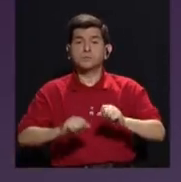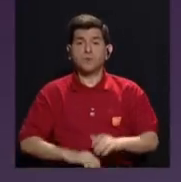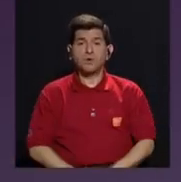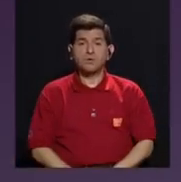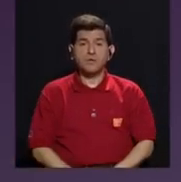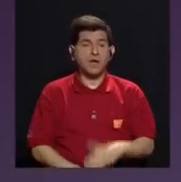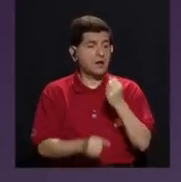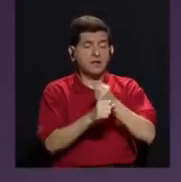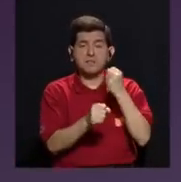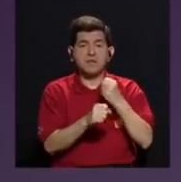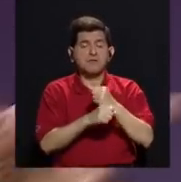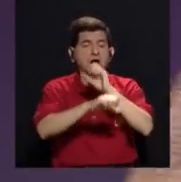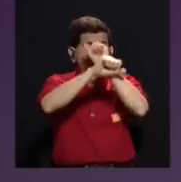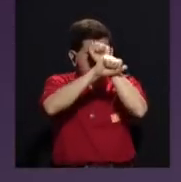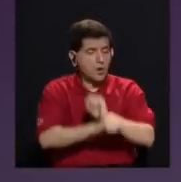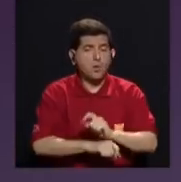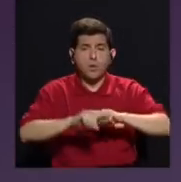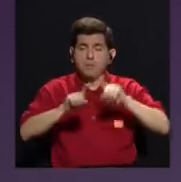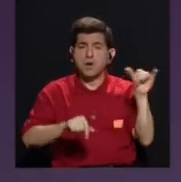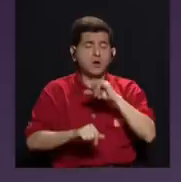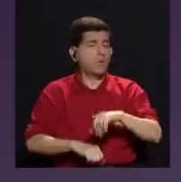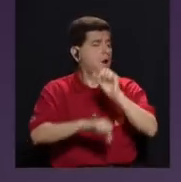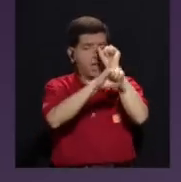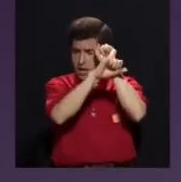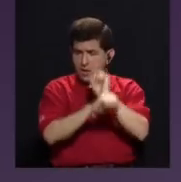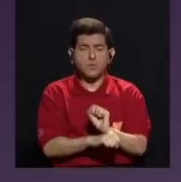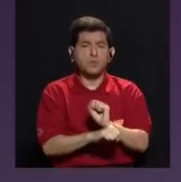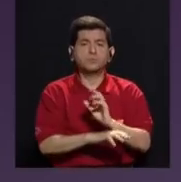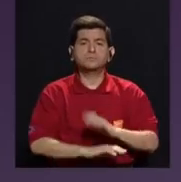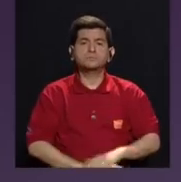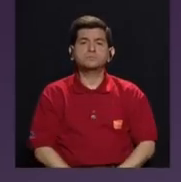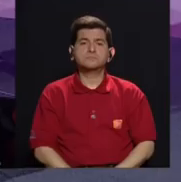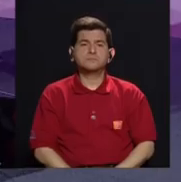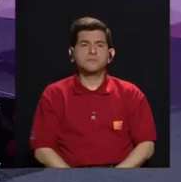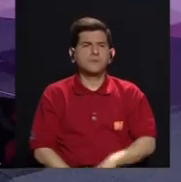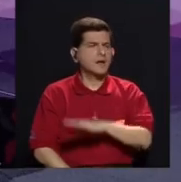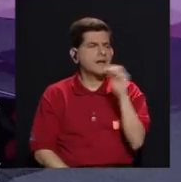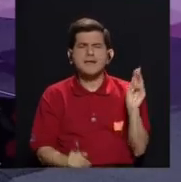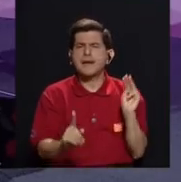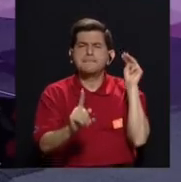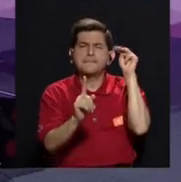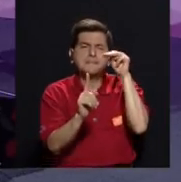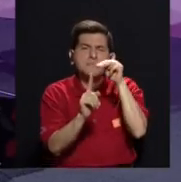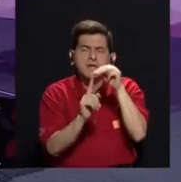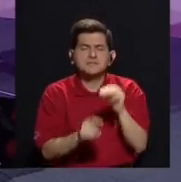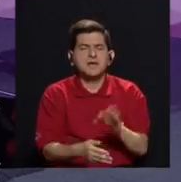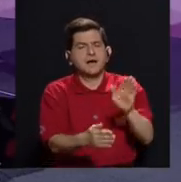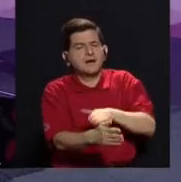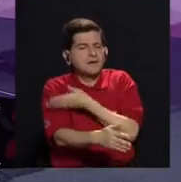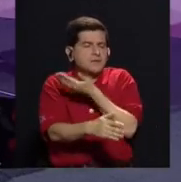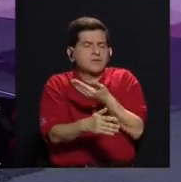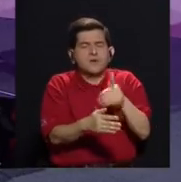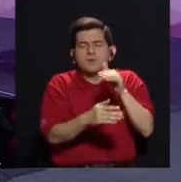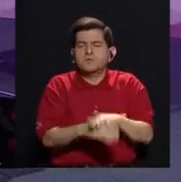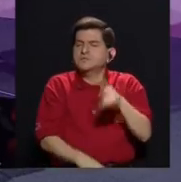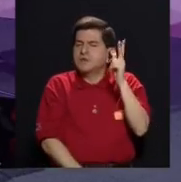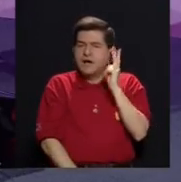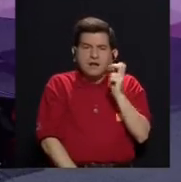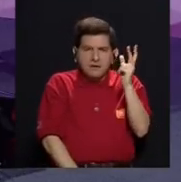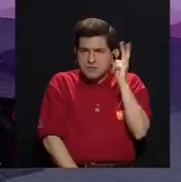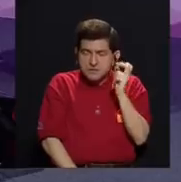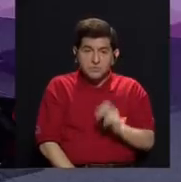tareas tradicionales para las no tradicionales también y en términos de el mensaje musical sonoro